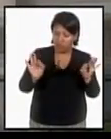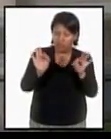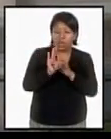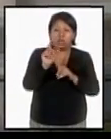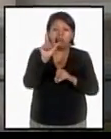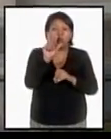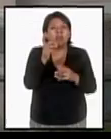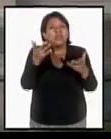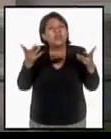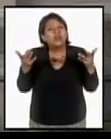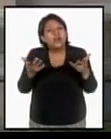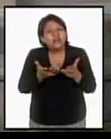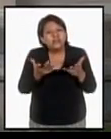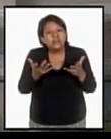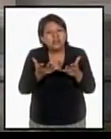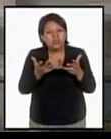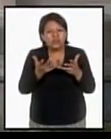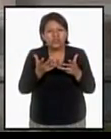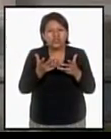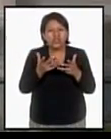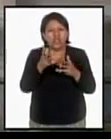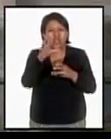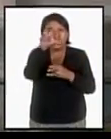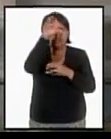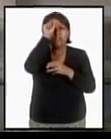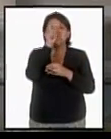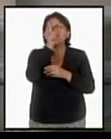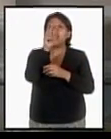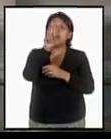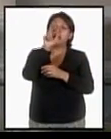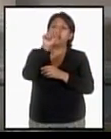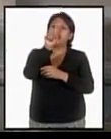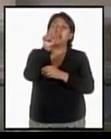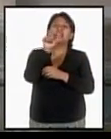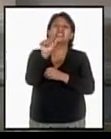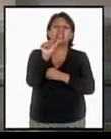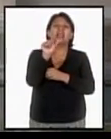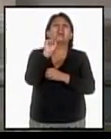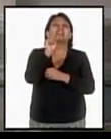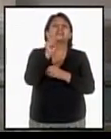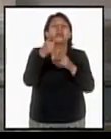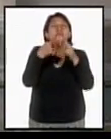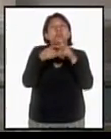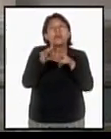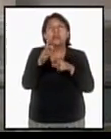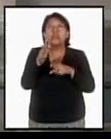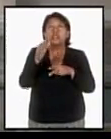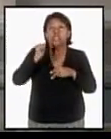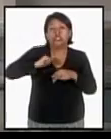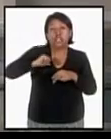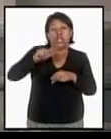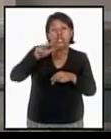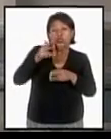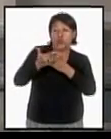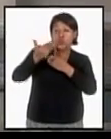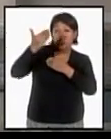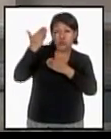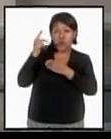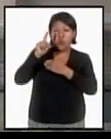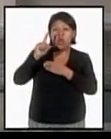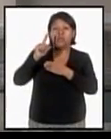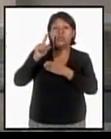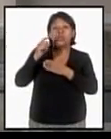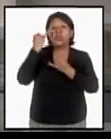construcción de lo que es el término raza se hace fundamentalmente a partir del siglo XVIII, cuando llegan